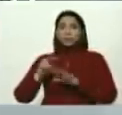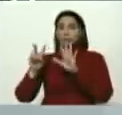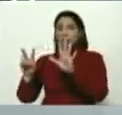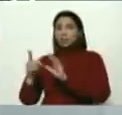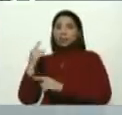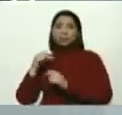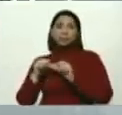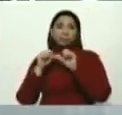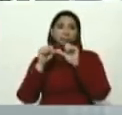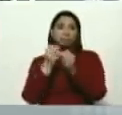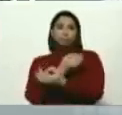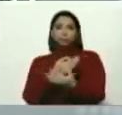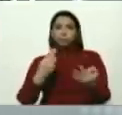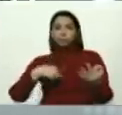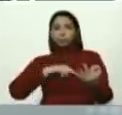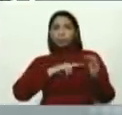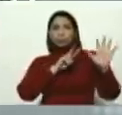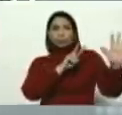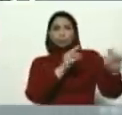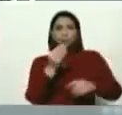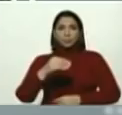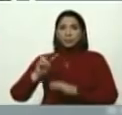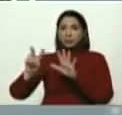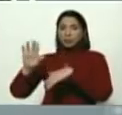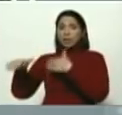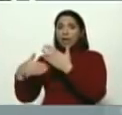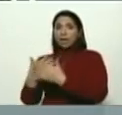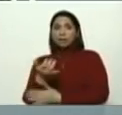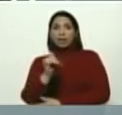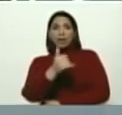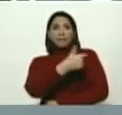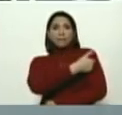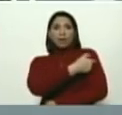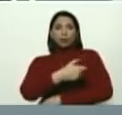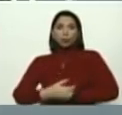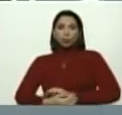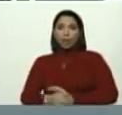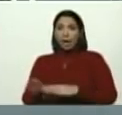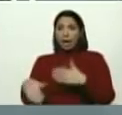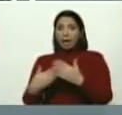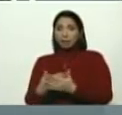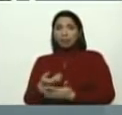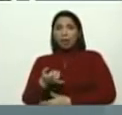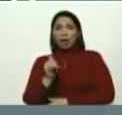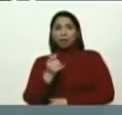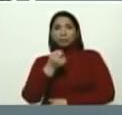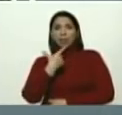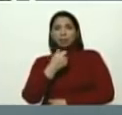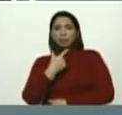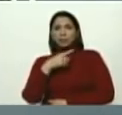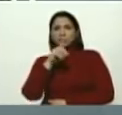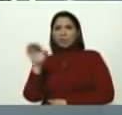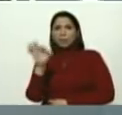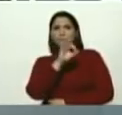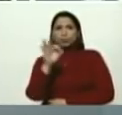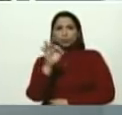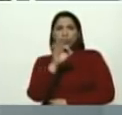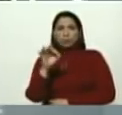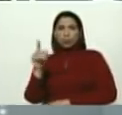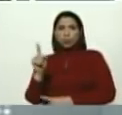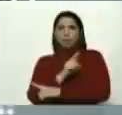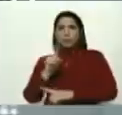y perfeccionaremos nuestro 7+7 hasta que haya vacuna y hasta que haya tratamiento 100%